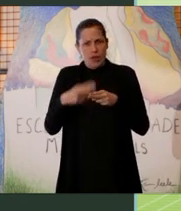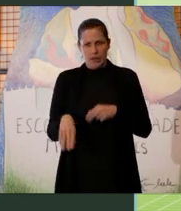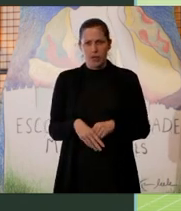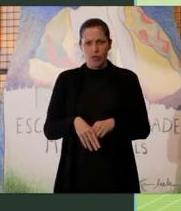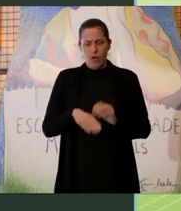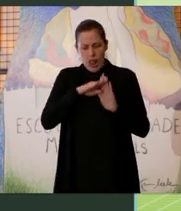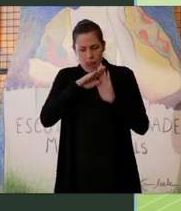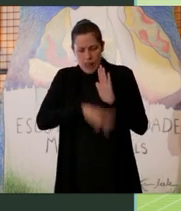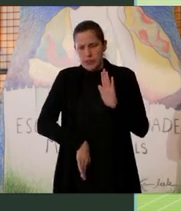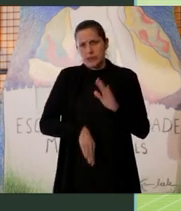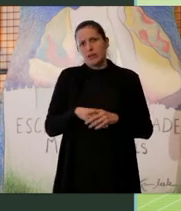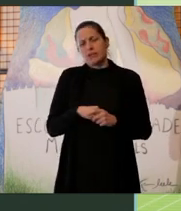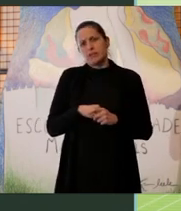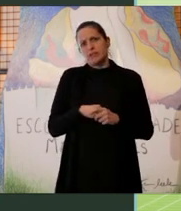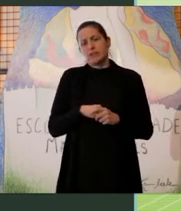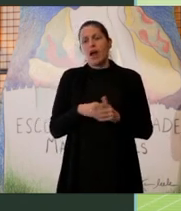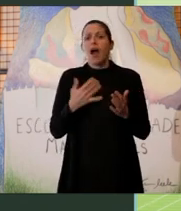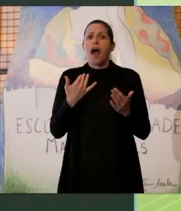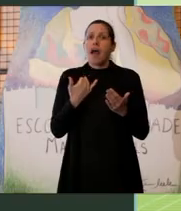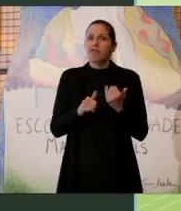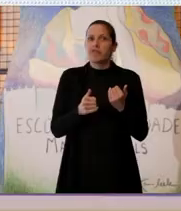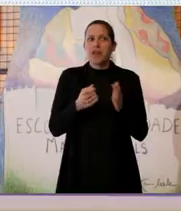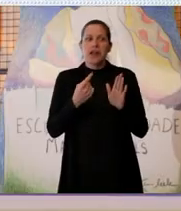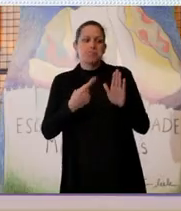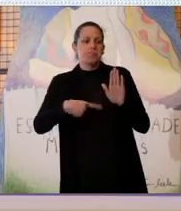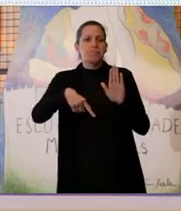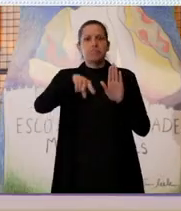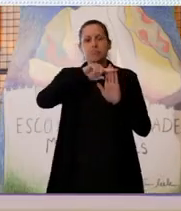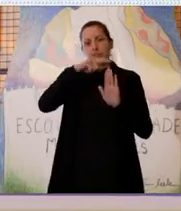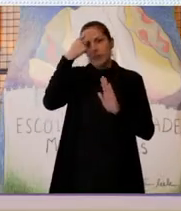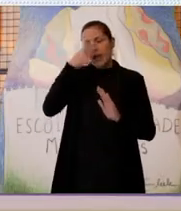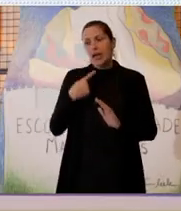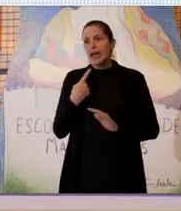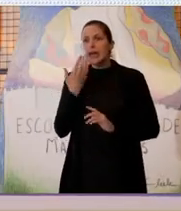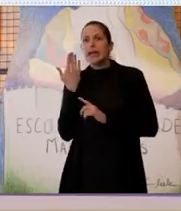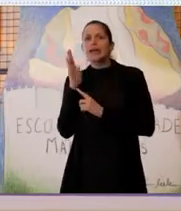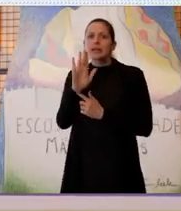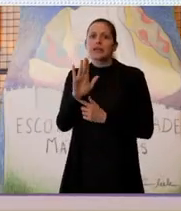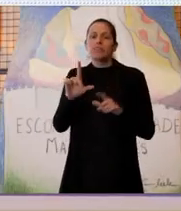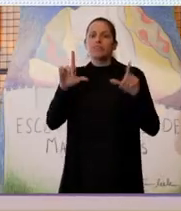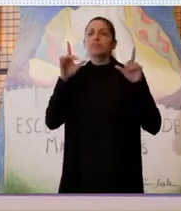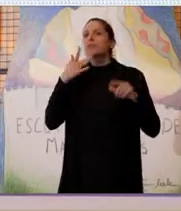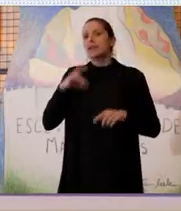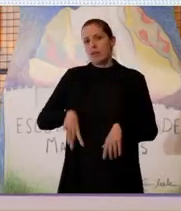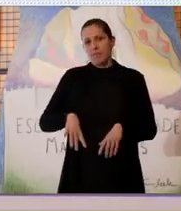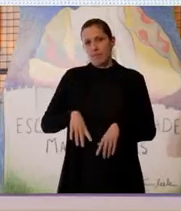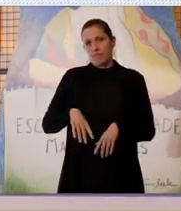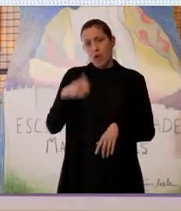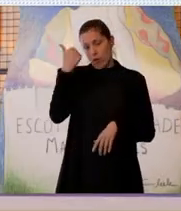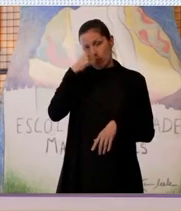siguen encabezando la representación Orgánica de los partidos sigue siendo hombre por lo tanto